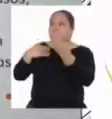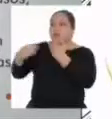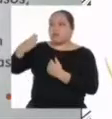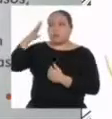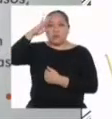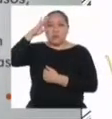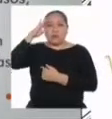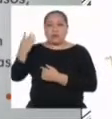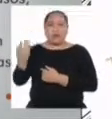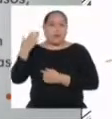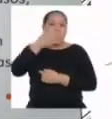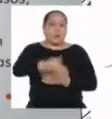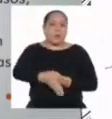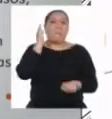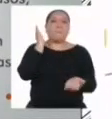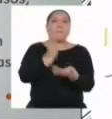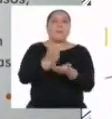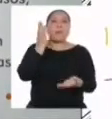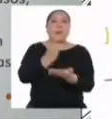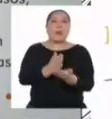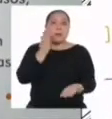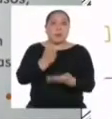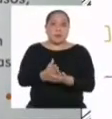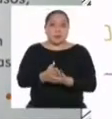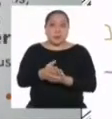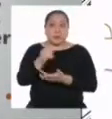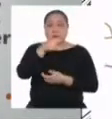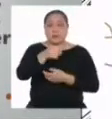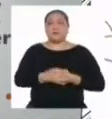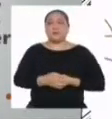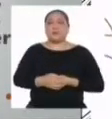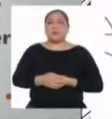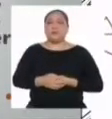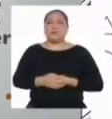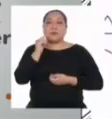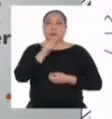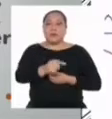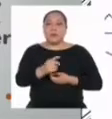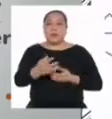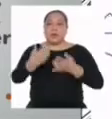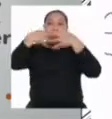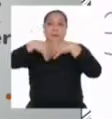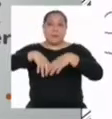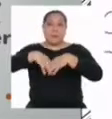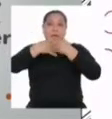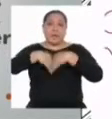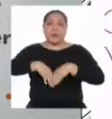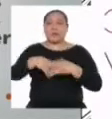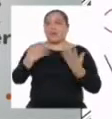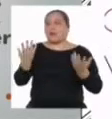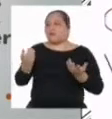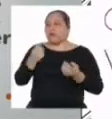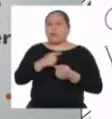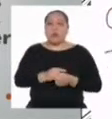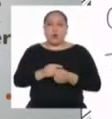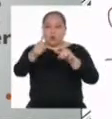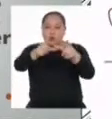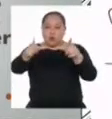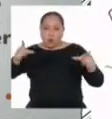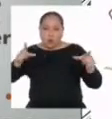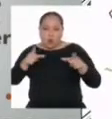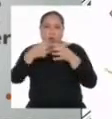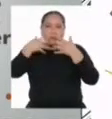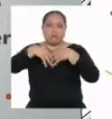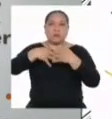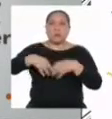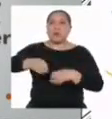con la policía para que se impongan papeletas de infracción de ser el caso. Si se trata de actividades industriales, como una fábrica o una planta